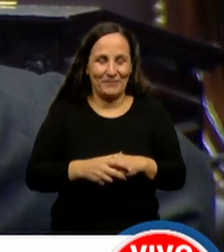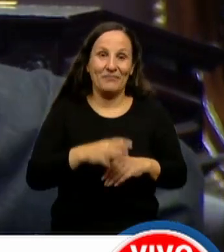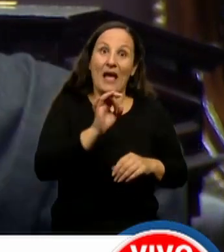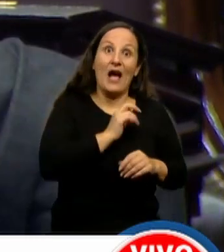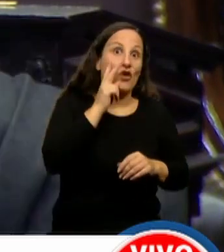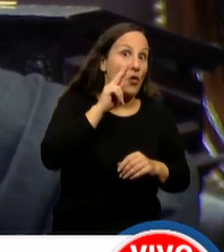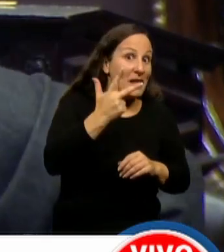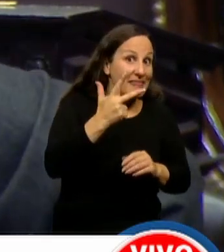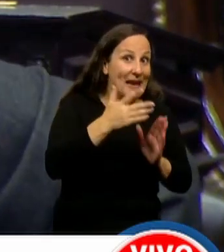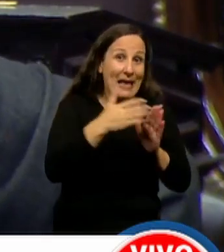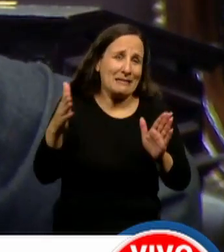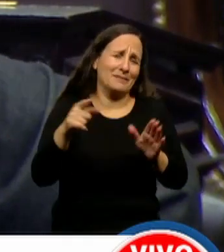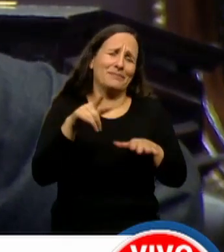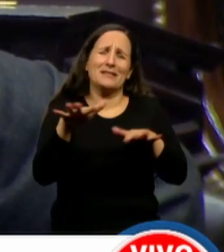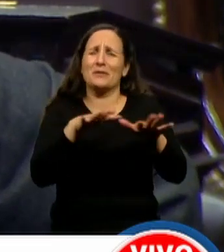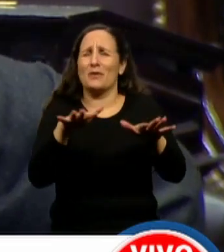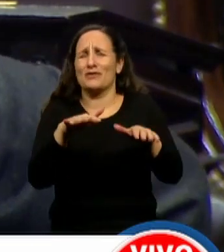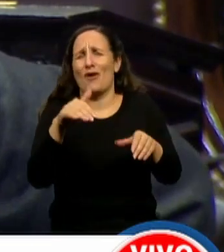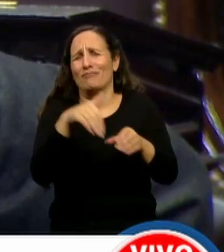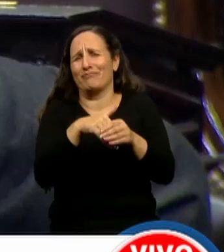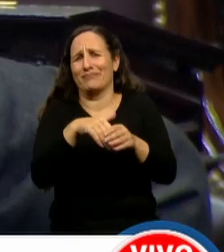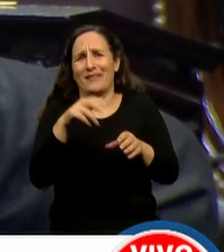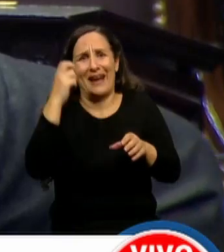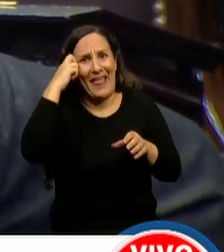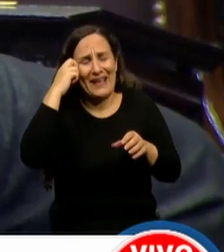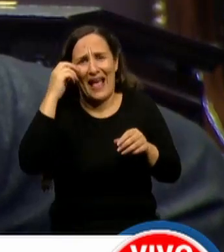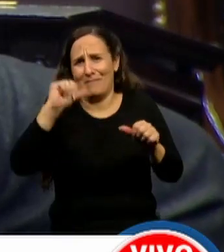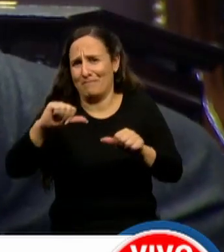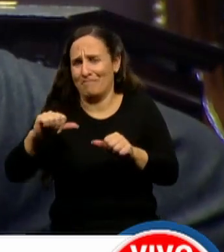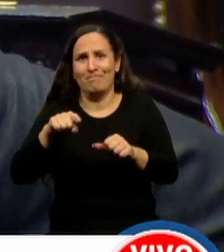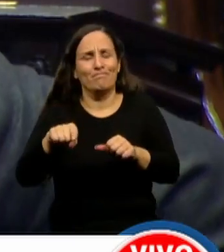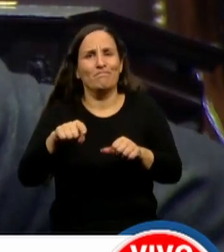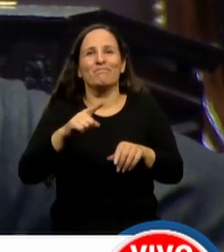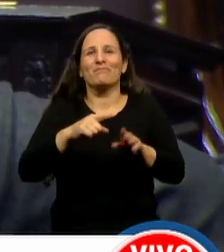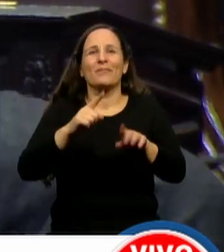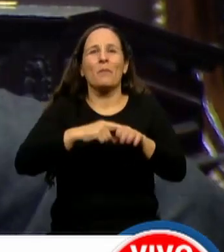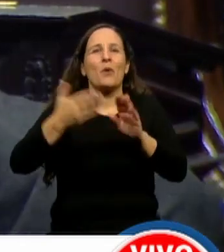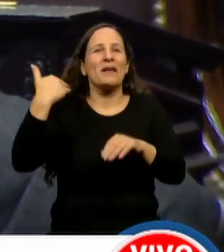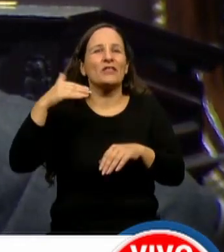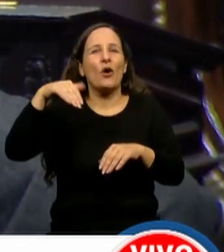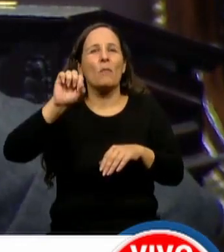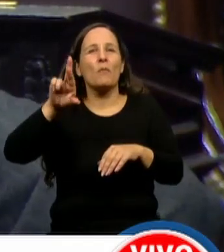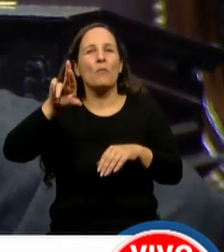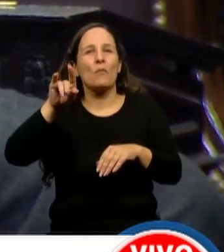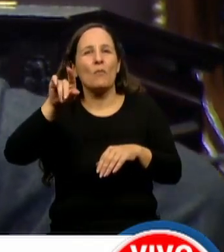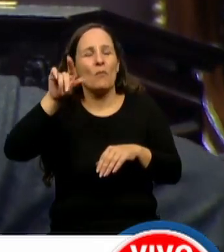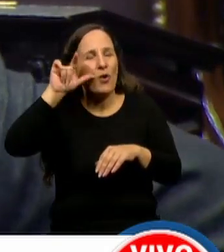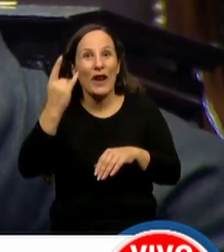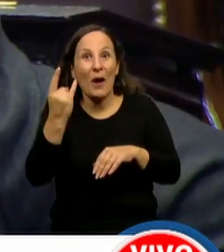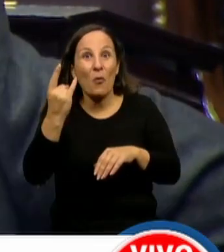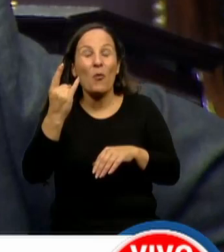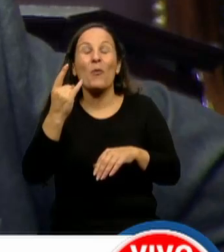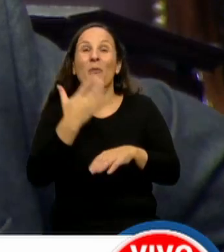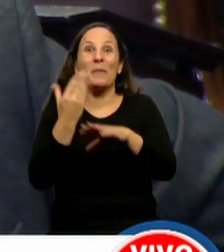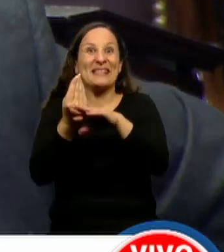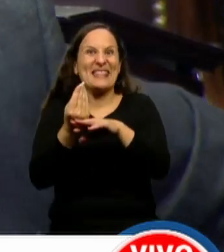en tiempos de la peor performance electoral del radicalismo, con Leopoldo Moró como candidato a presidente, donde apenas alcanzamos el